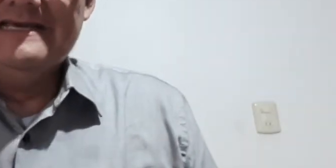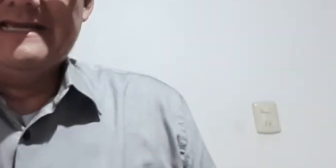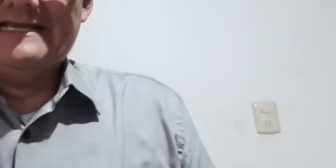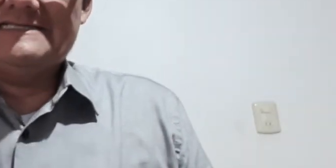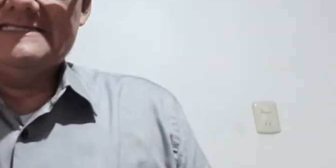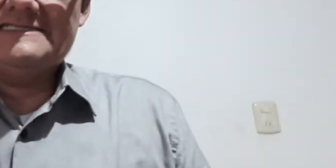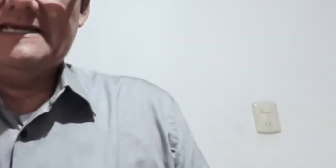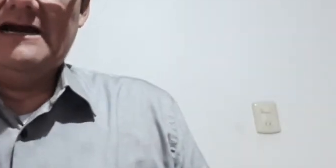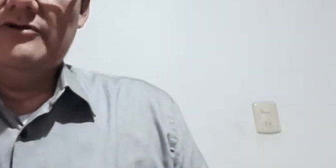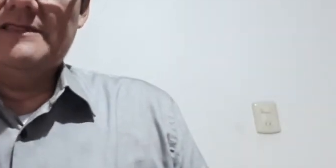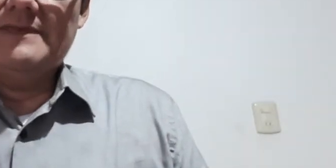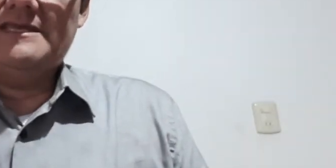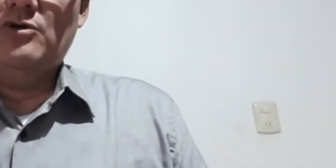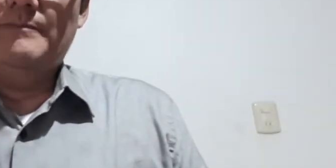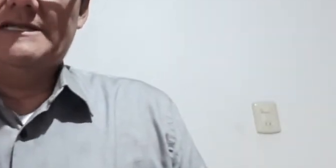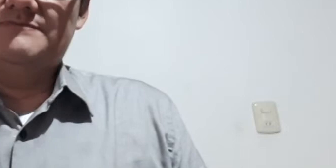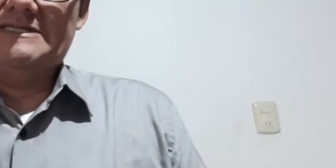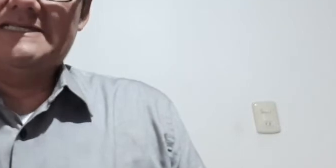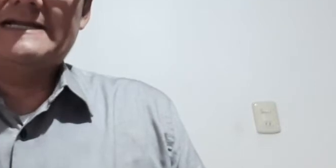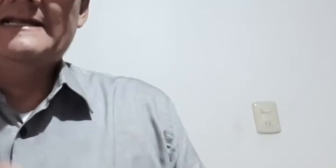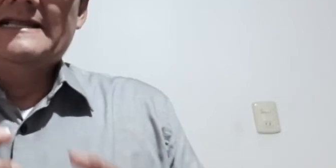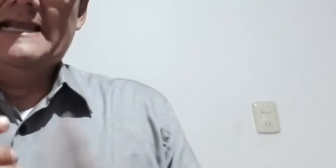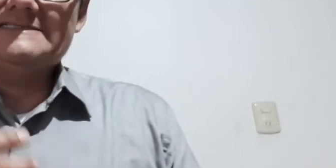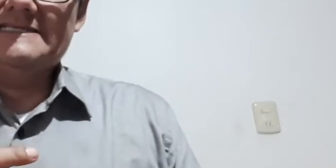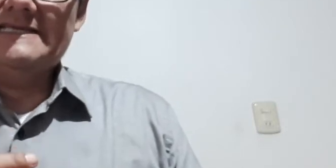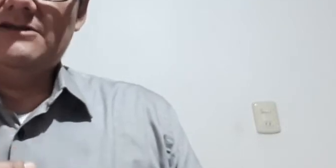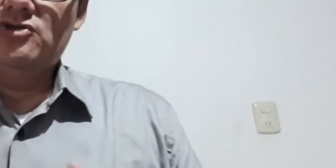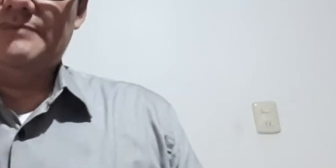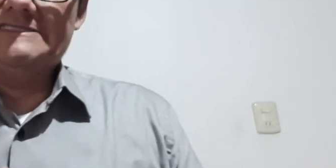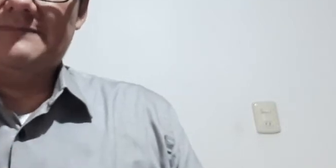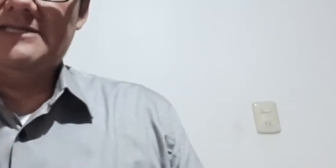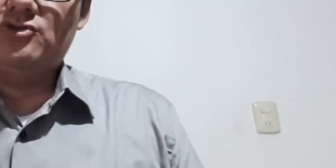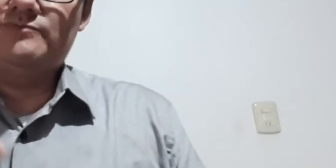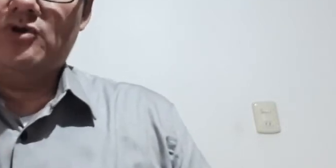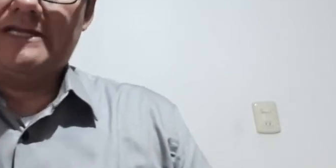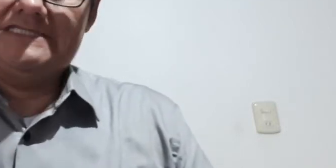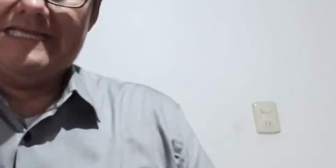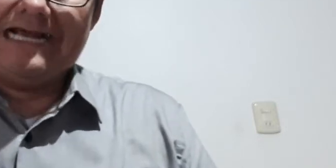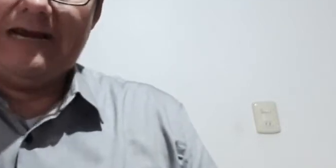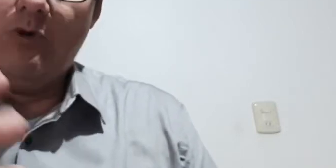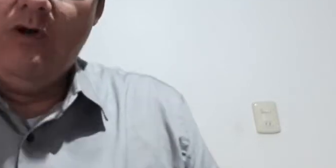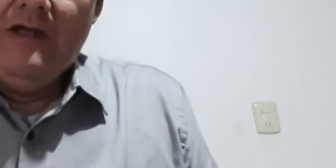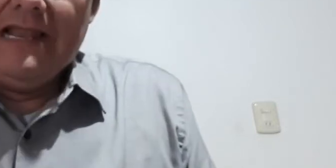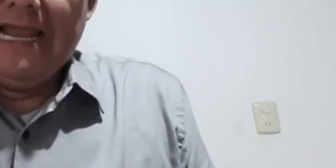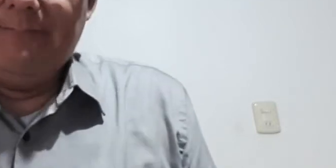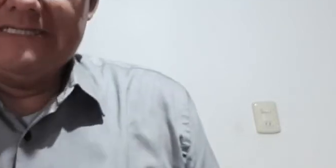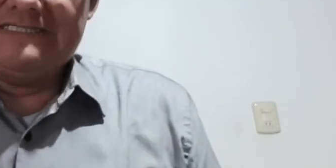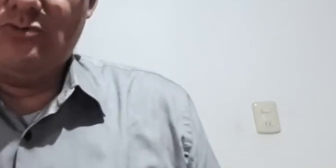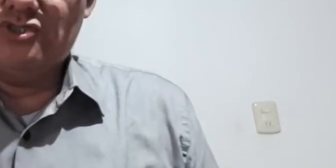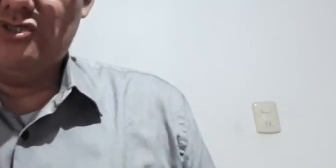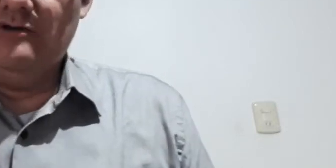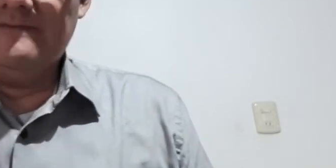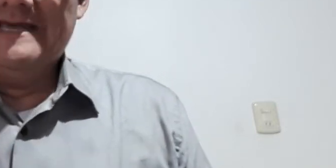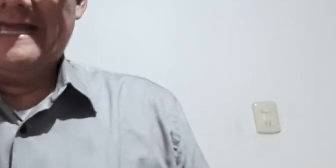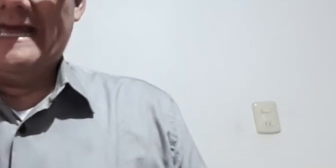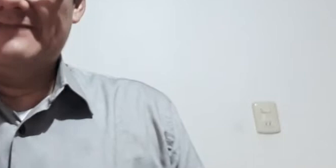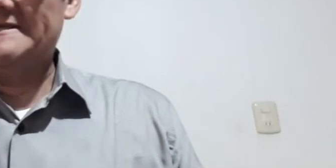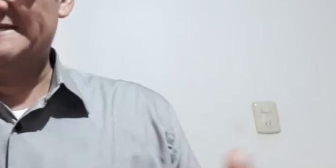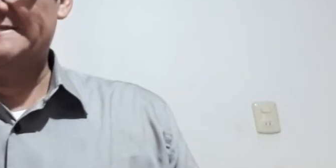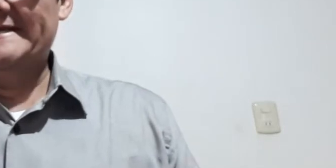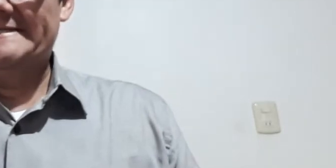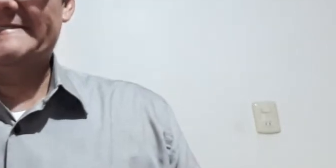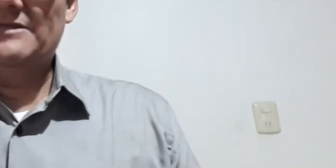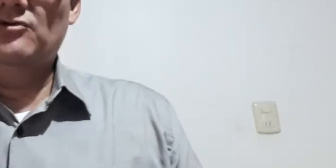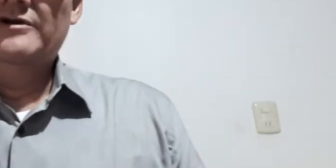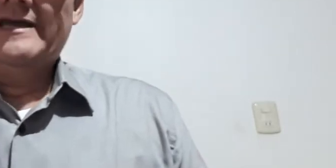libertad que existe ahora en México para expresar las ideas, los pensamientos, porque se acabó la persecución que